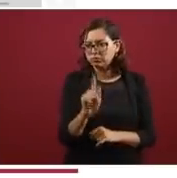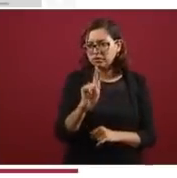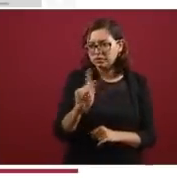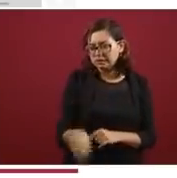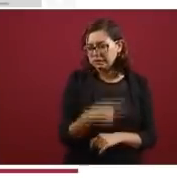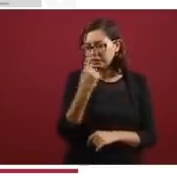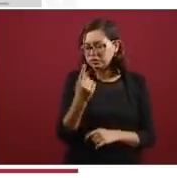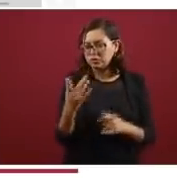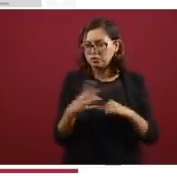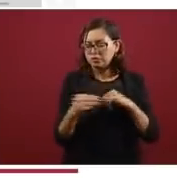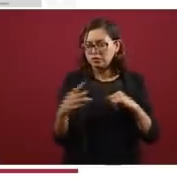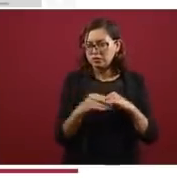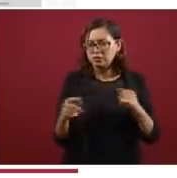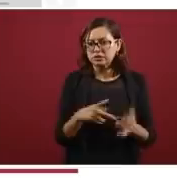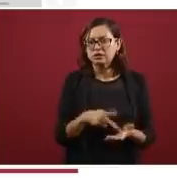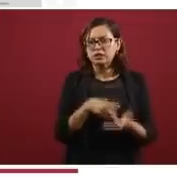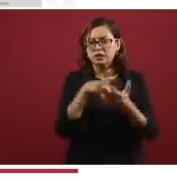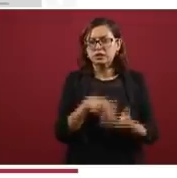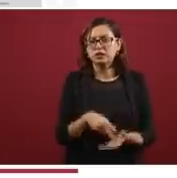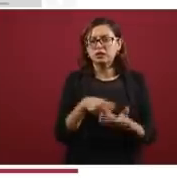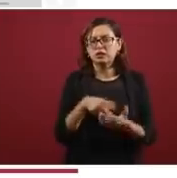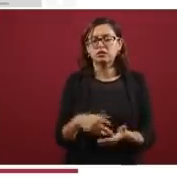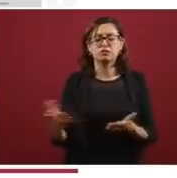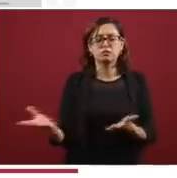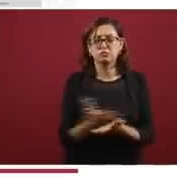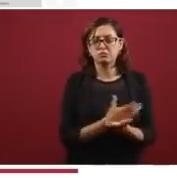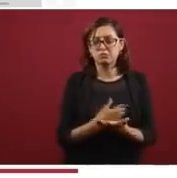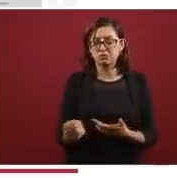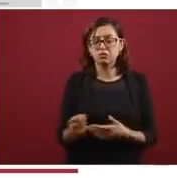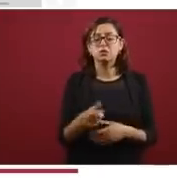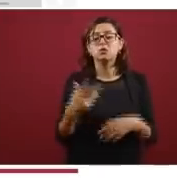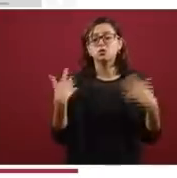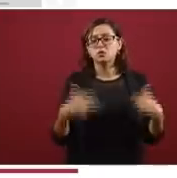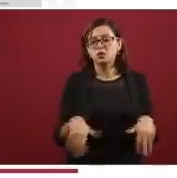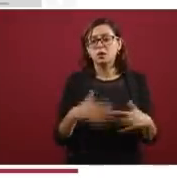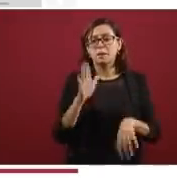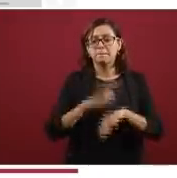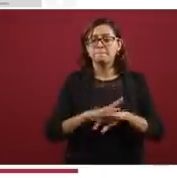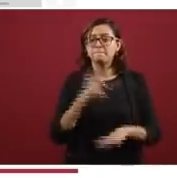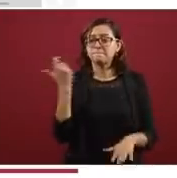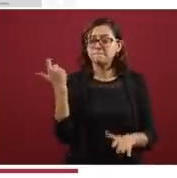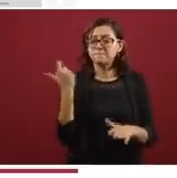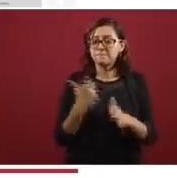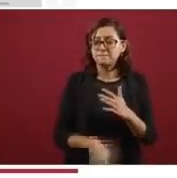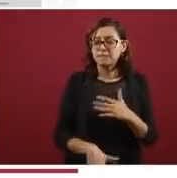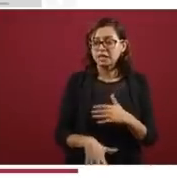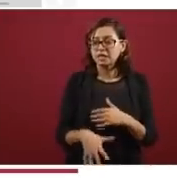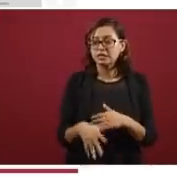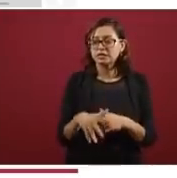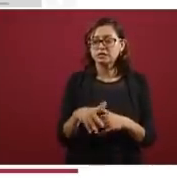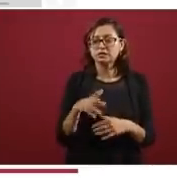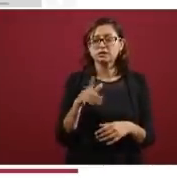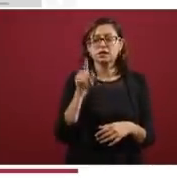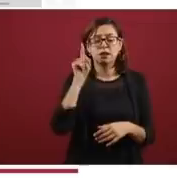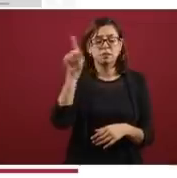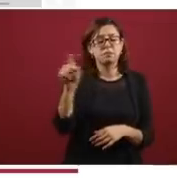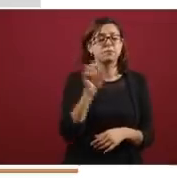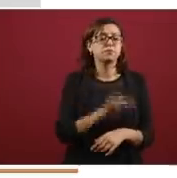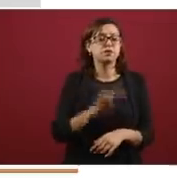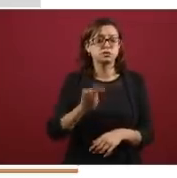un margen de 9 pesos con 68 centavos, mientras que el más económico lo encontramos en Tarímbaro,